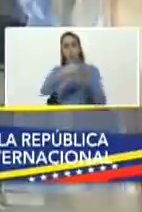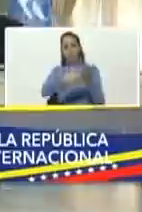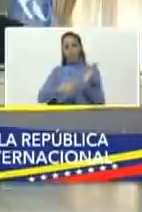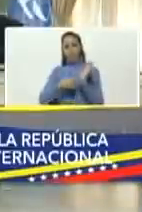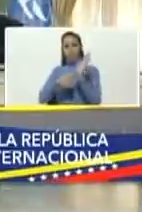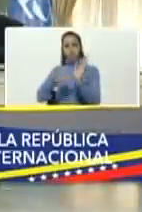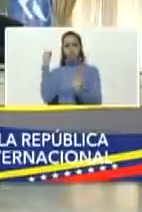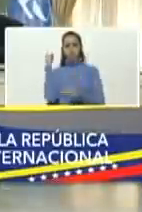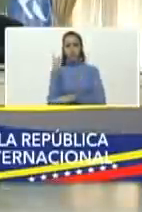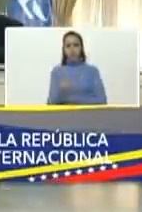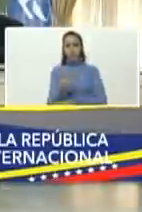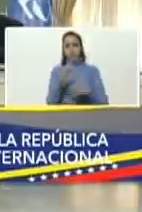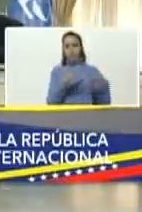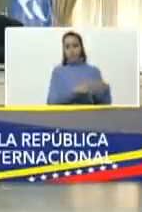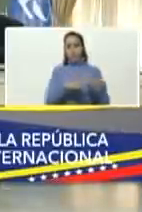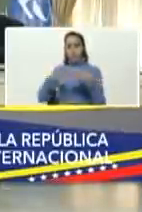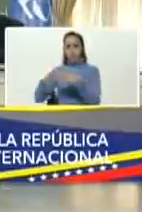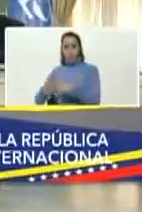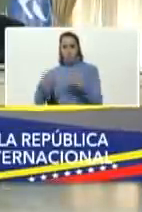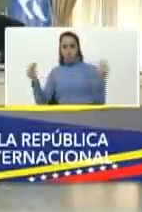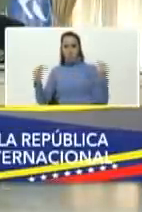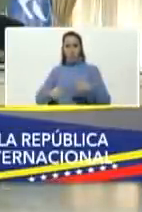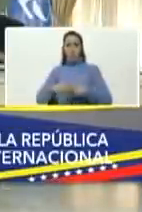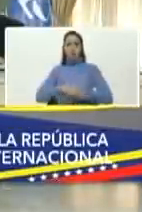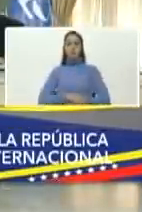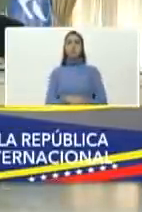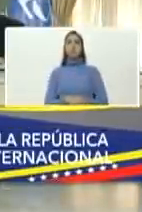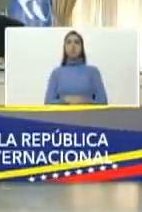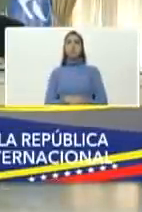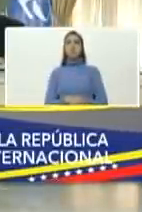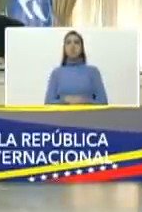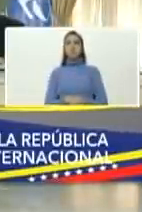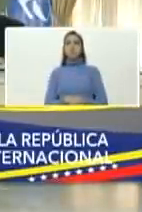las partes para que